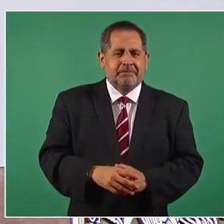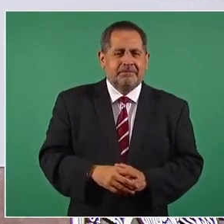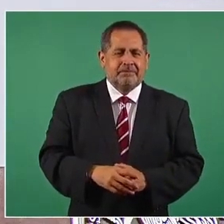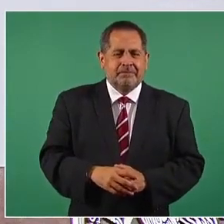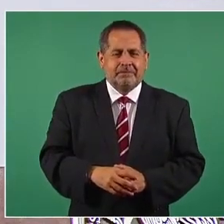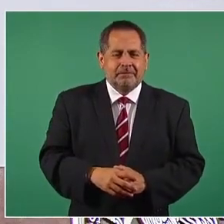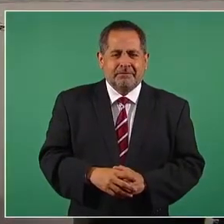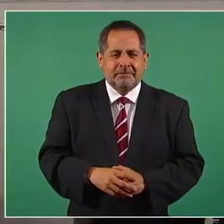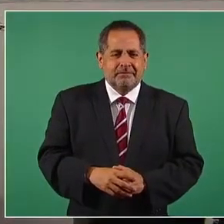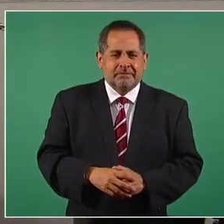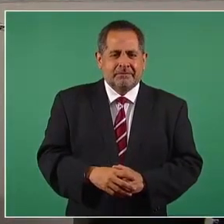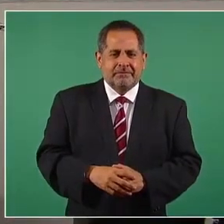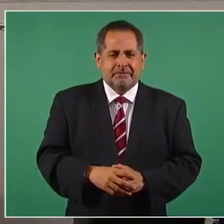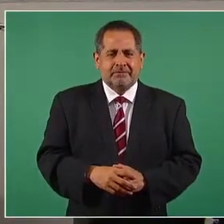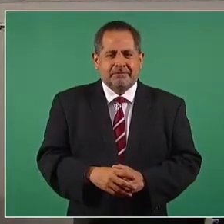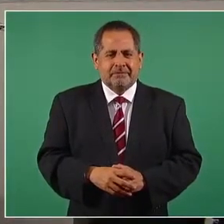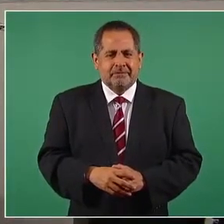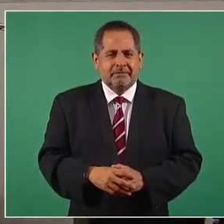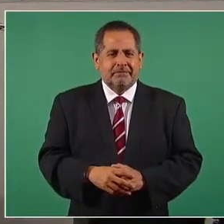Pueden ir a